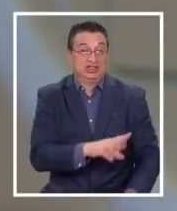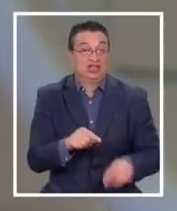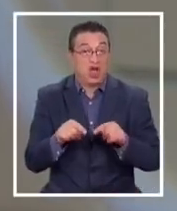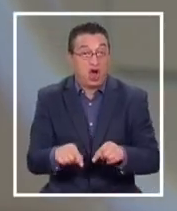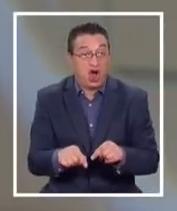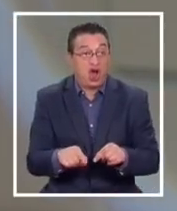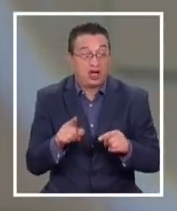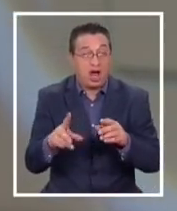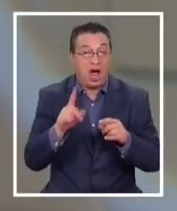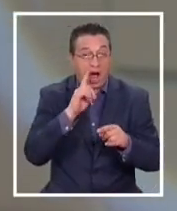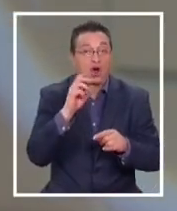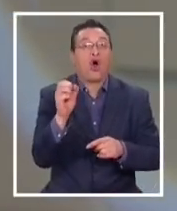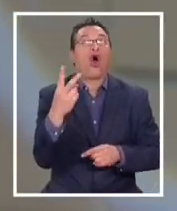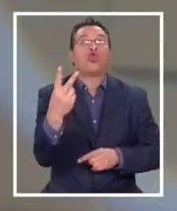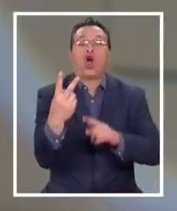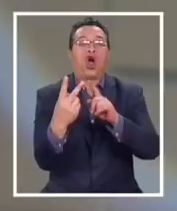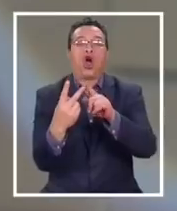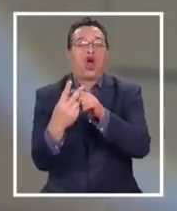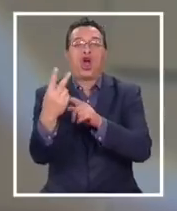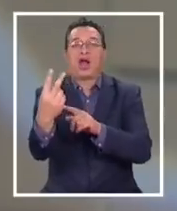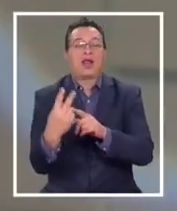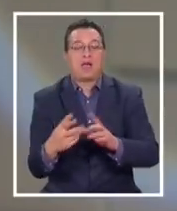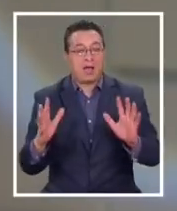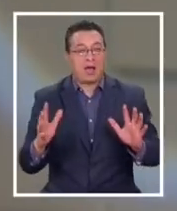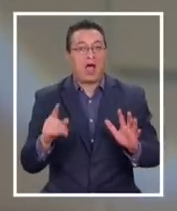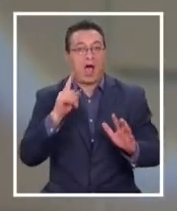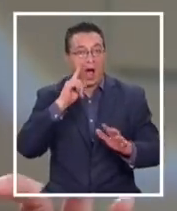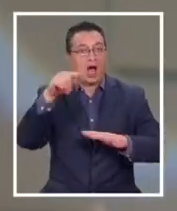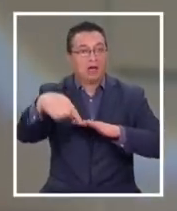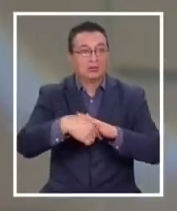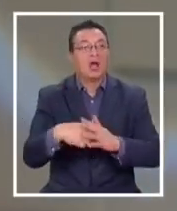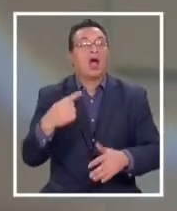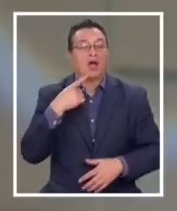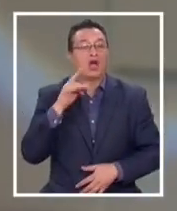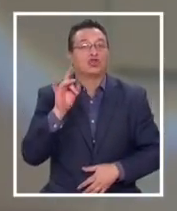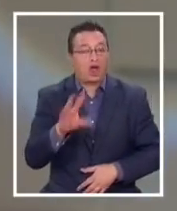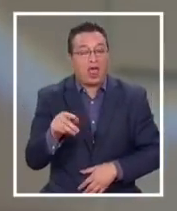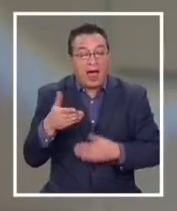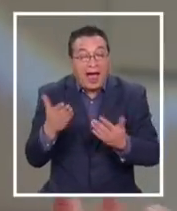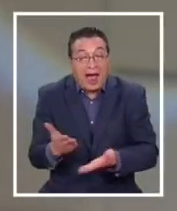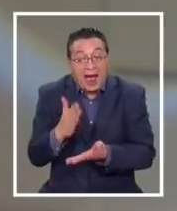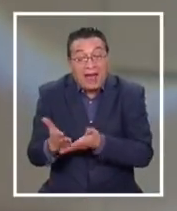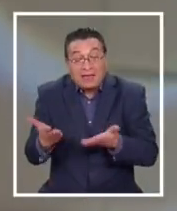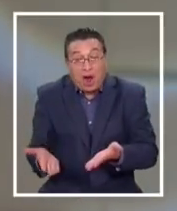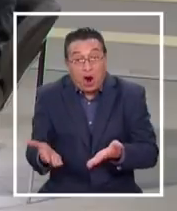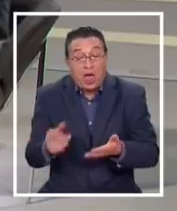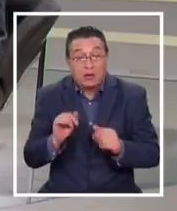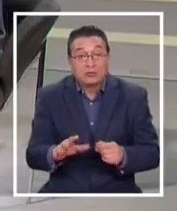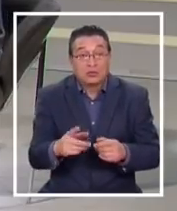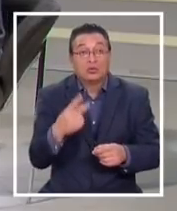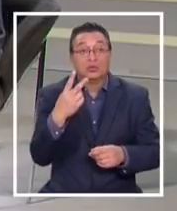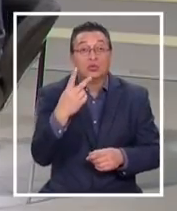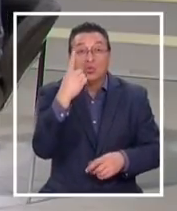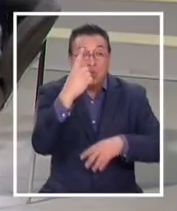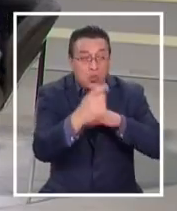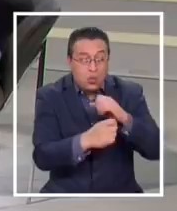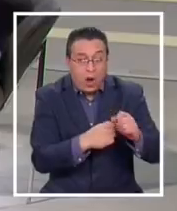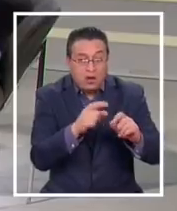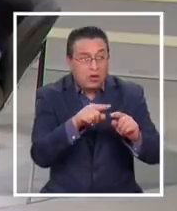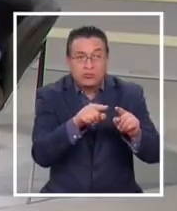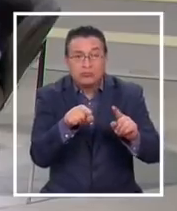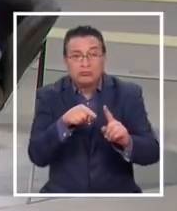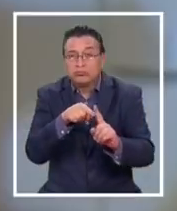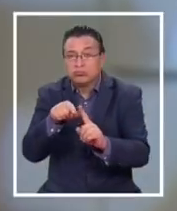acuerdo a la información... ¿O eran esas dos personas solamente? De acuerdo a la información que tenemos hoy día, son solo esas dos personas. Ahora, ¿en un año no lograron